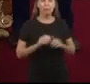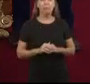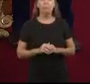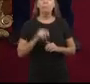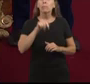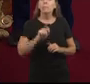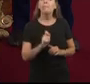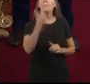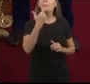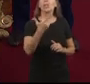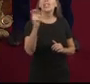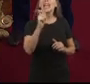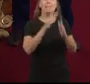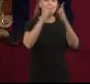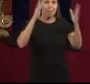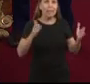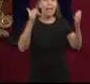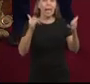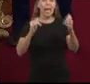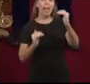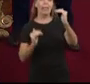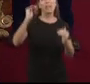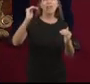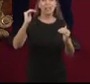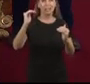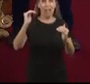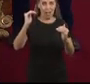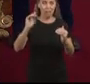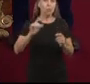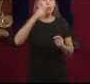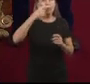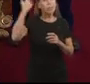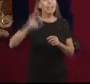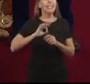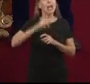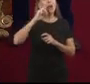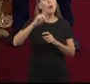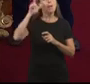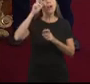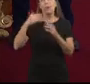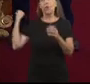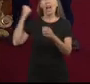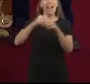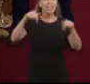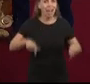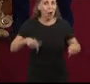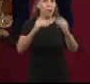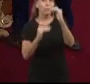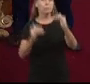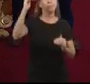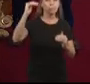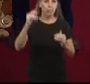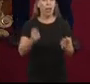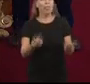Este es el primer trimestre con superávit financiero desde el año 2008, un hito que debe enorgullecernos a todos como país,